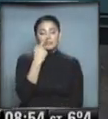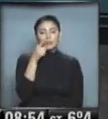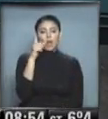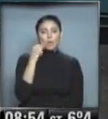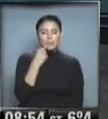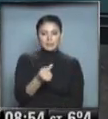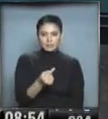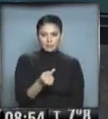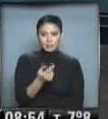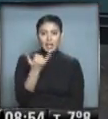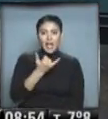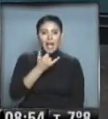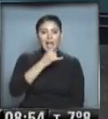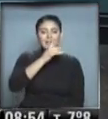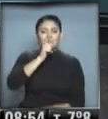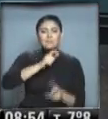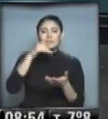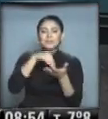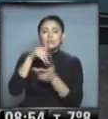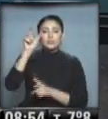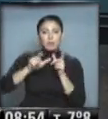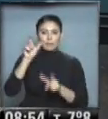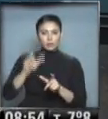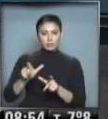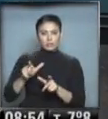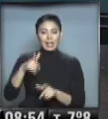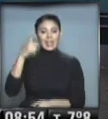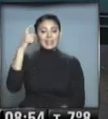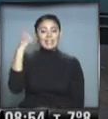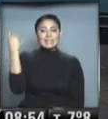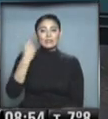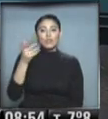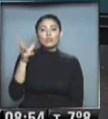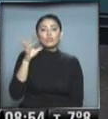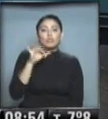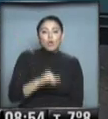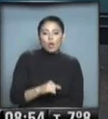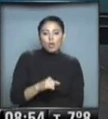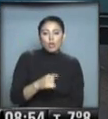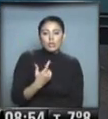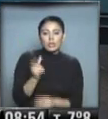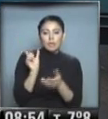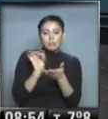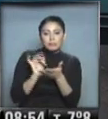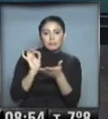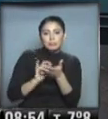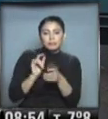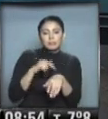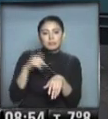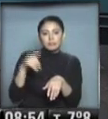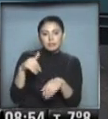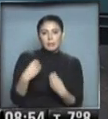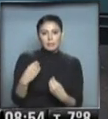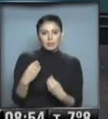decía hay cientos de millones de personas en el mundo gastando 10 segundos todos los días para hacer esto y no queda nada para la